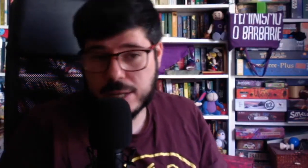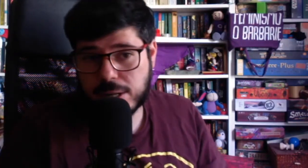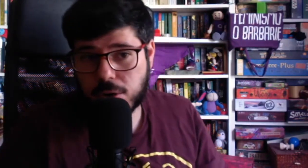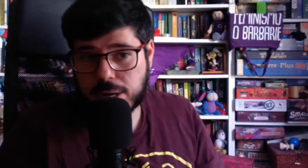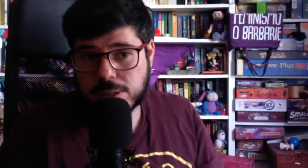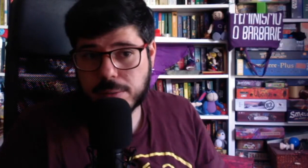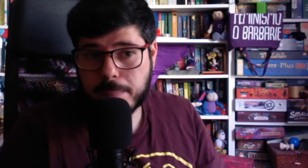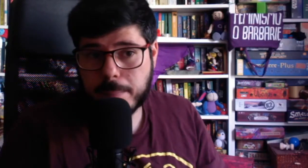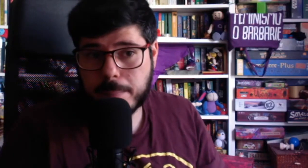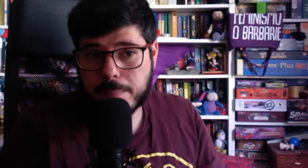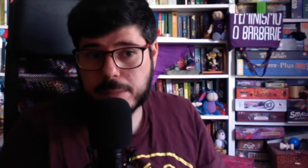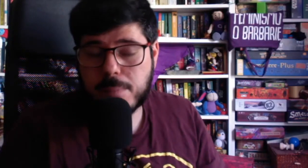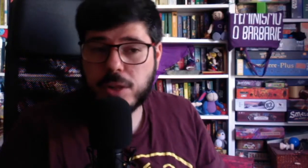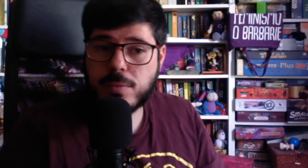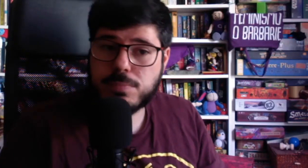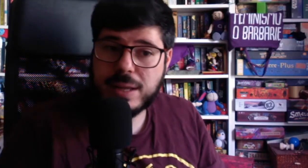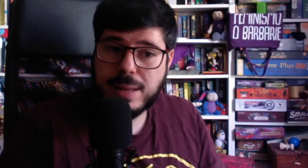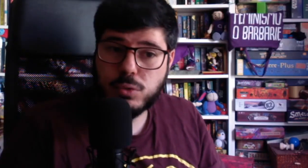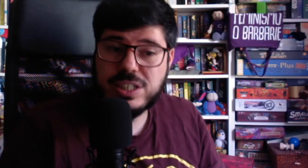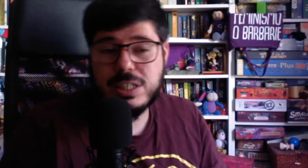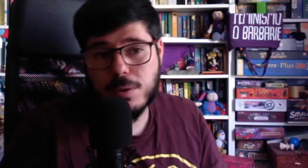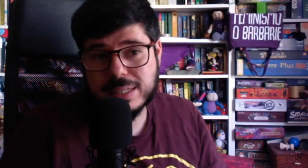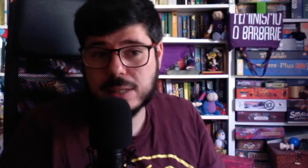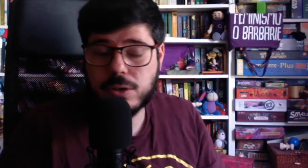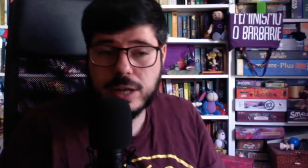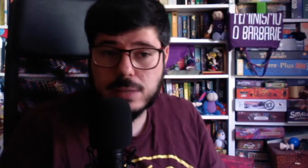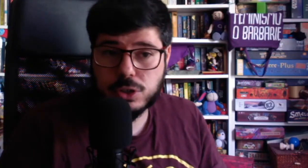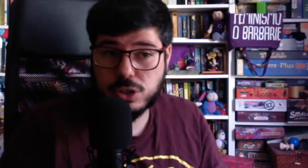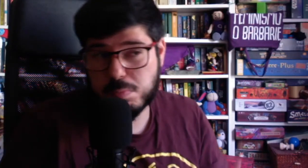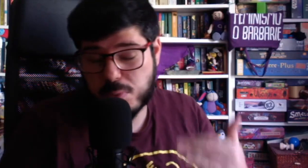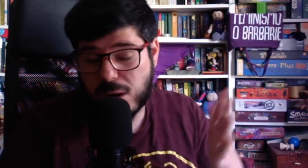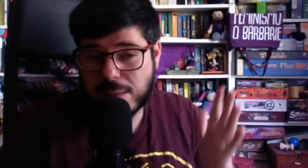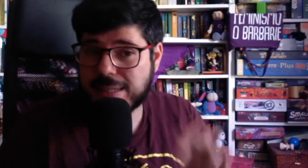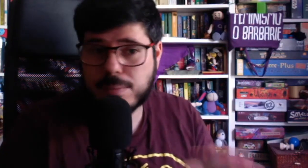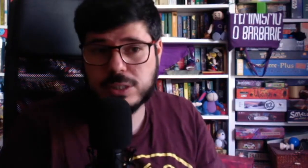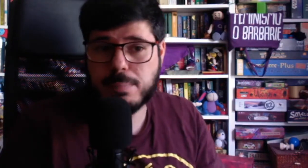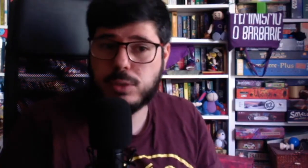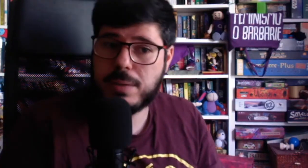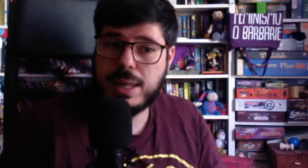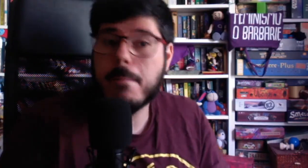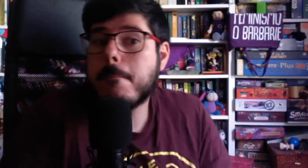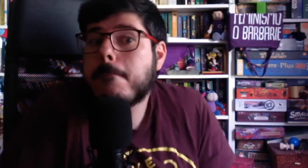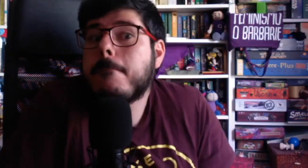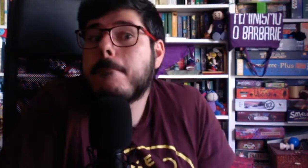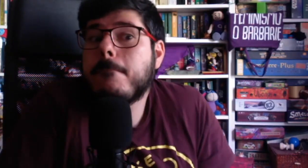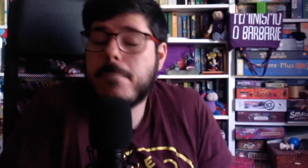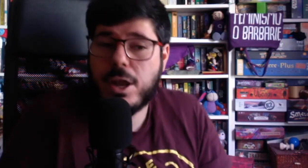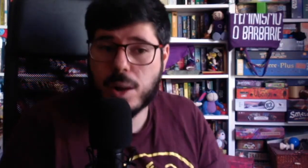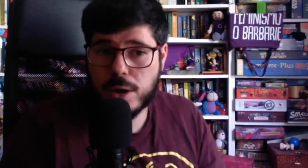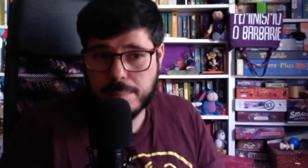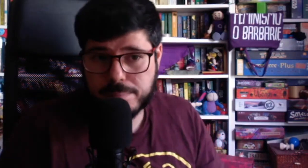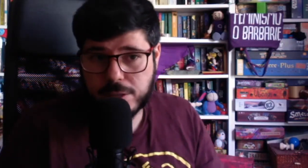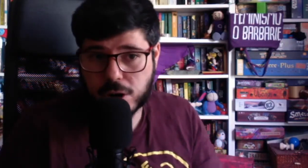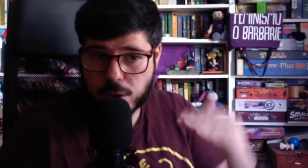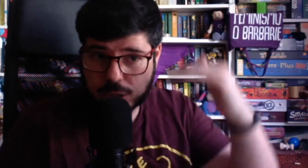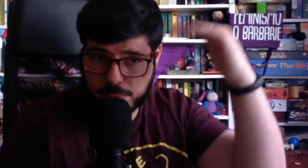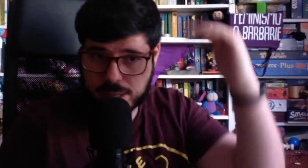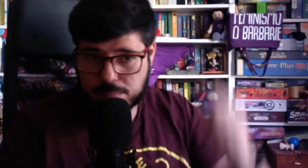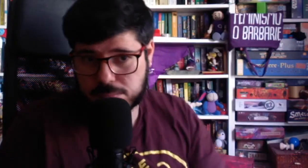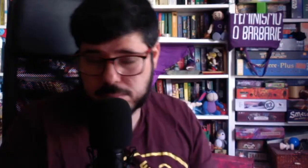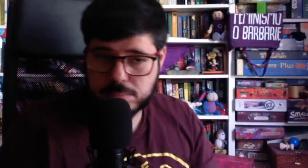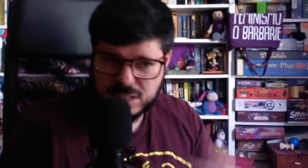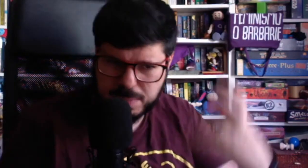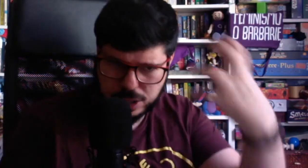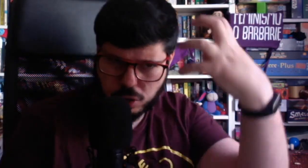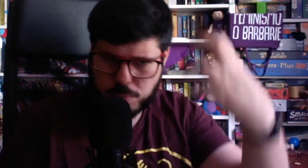ni un escaño en el congreso y podemos manda muchísimo más que todo lo queráis vosotros probablemente en vuestra vida Enhorabuena Enhorabuena